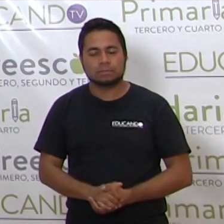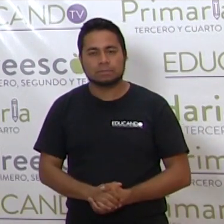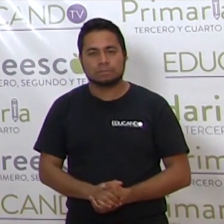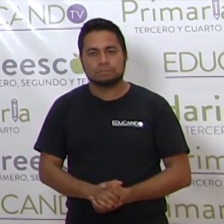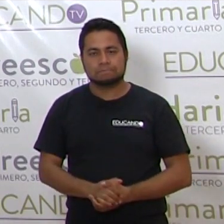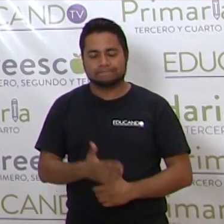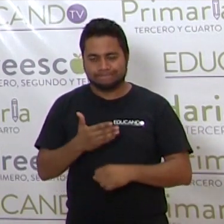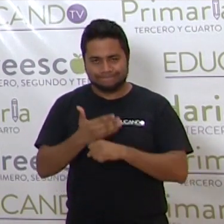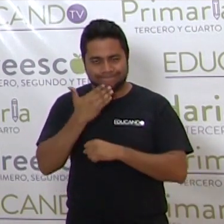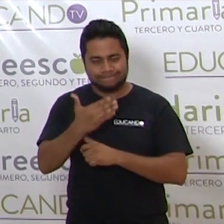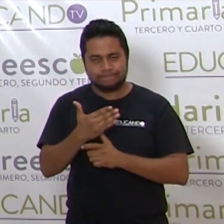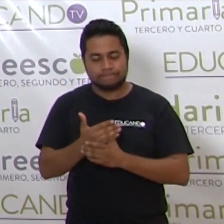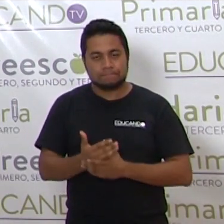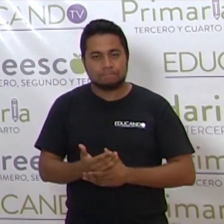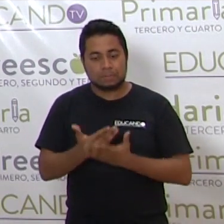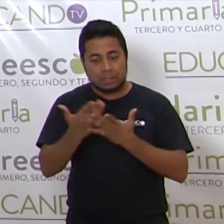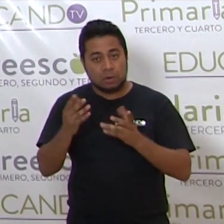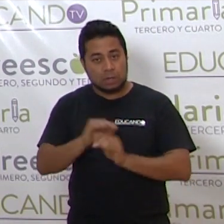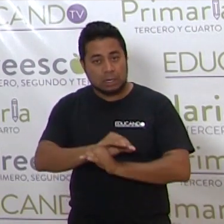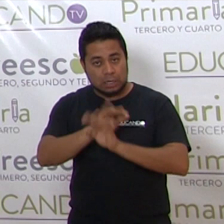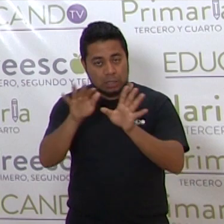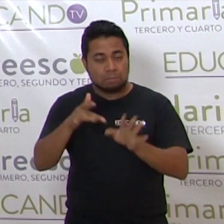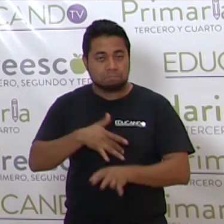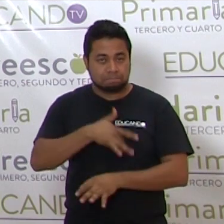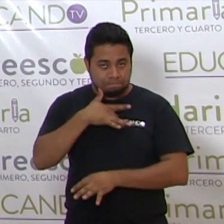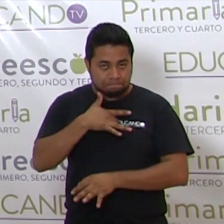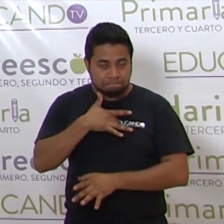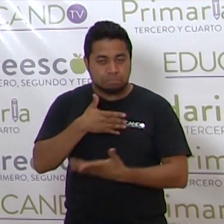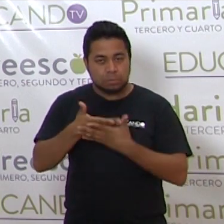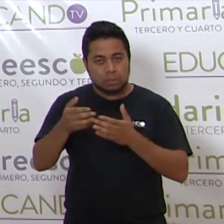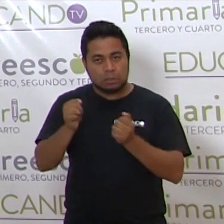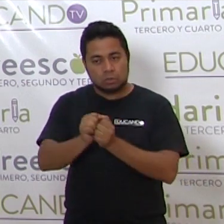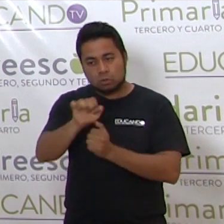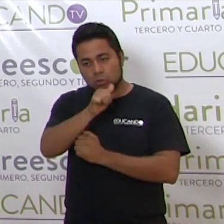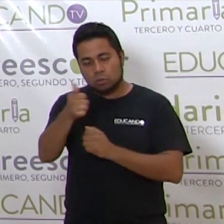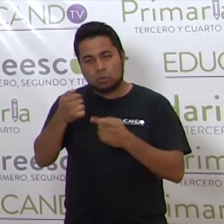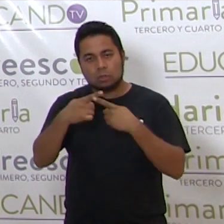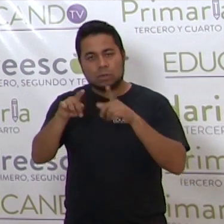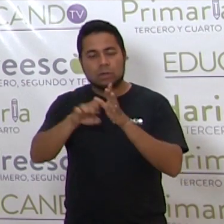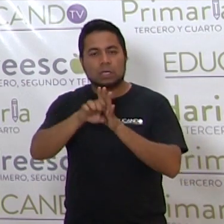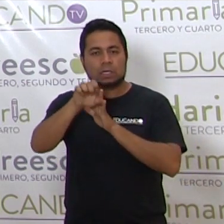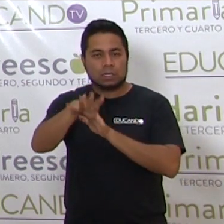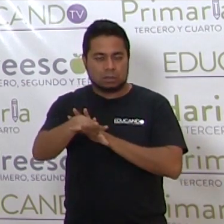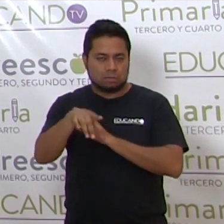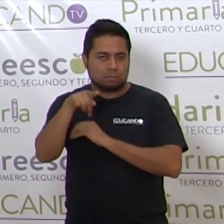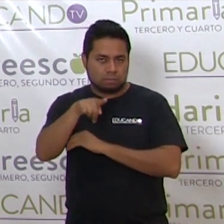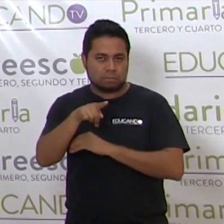perfecto ahora que quedó claro entonces vamos a ir con un ejemplo más